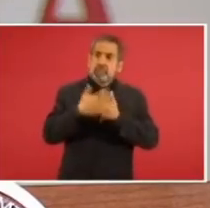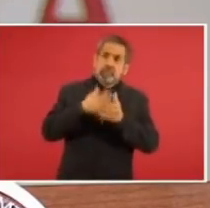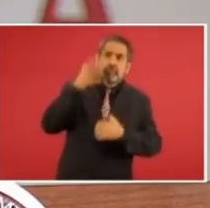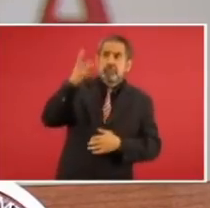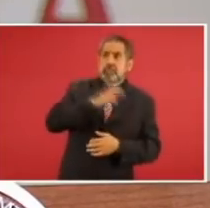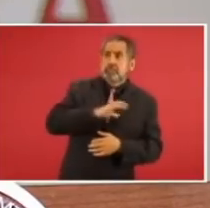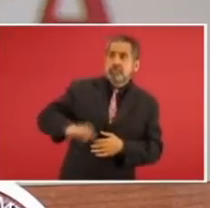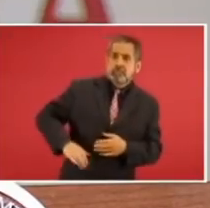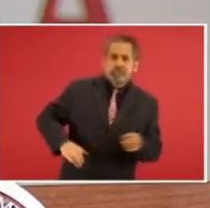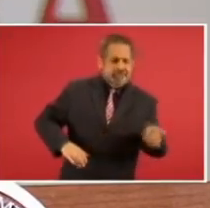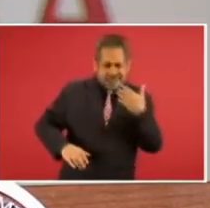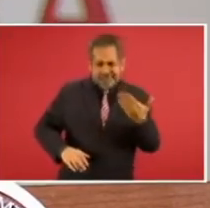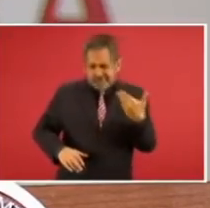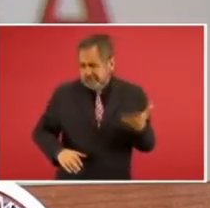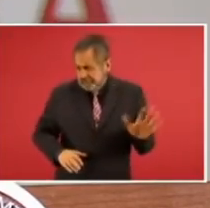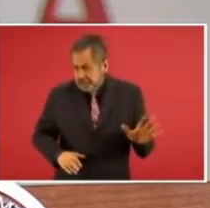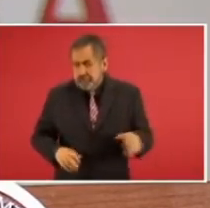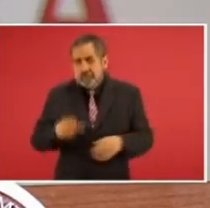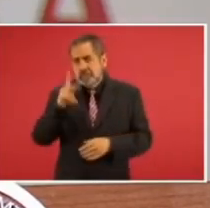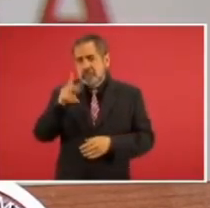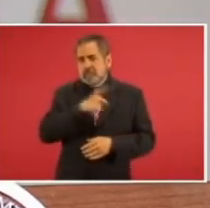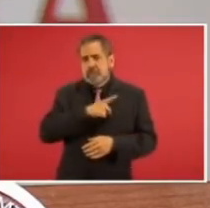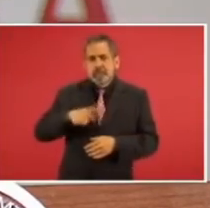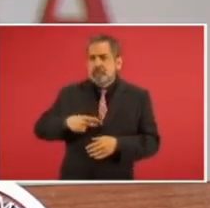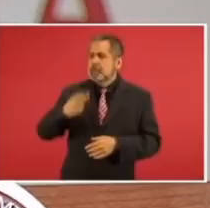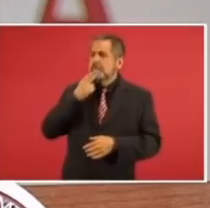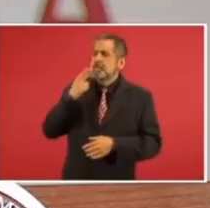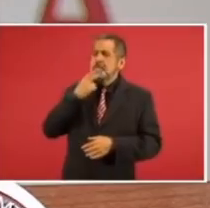aspiraciones, pero que no use